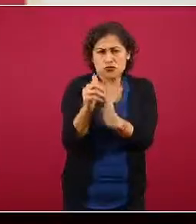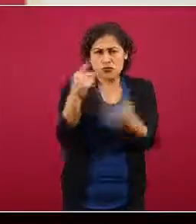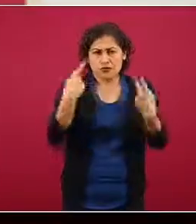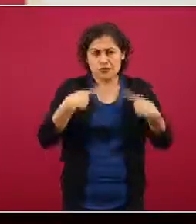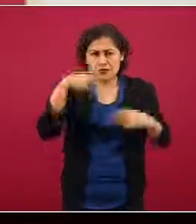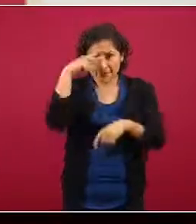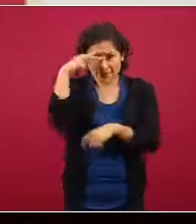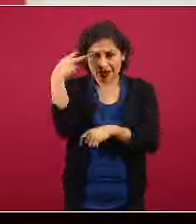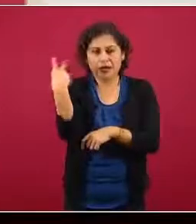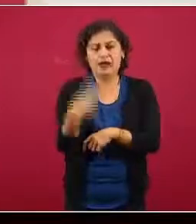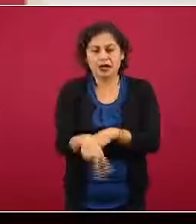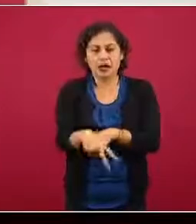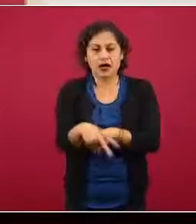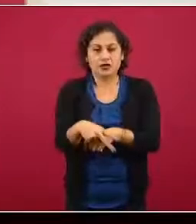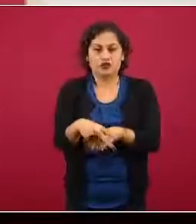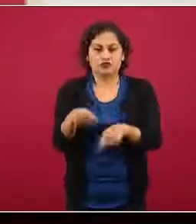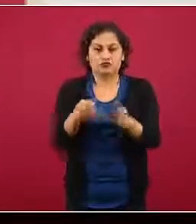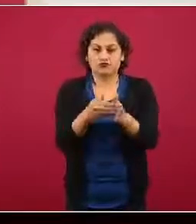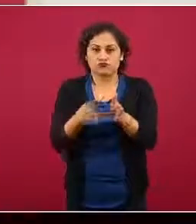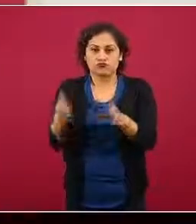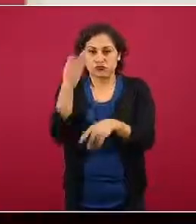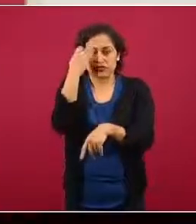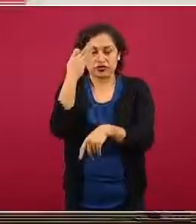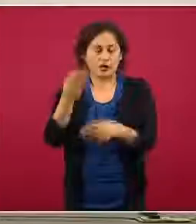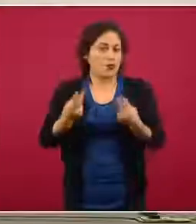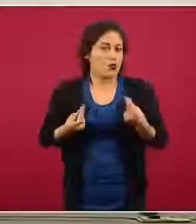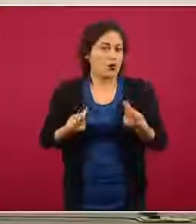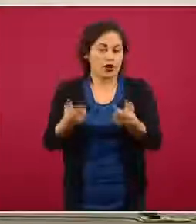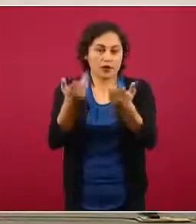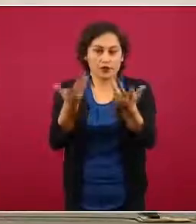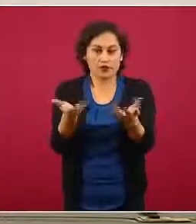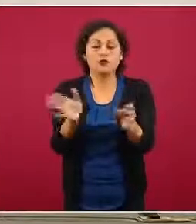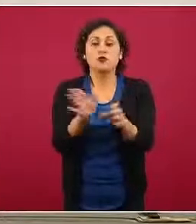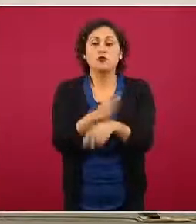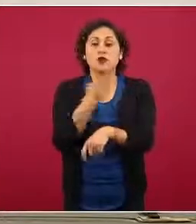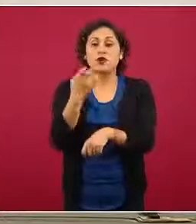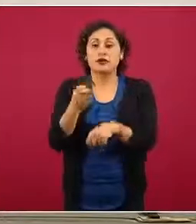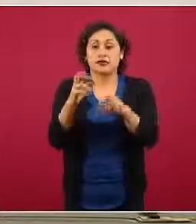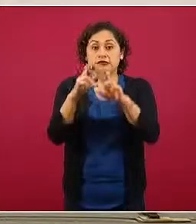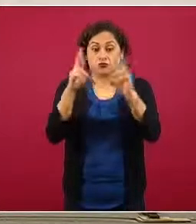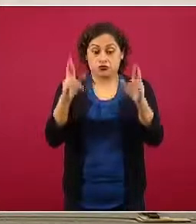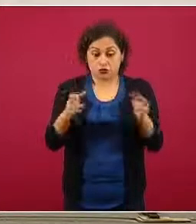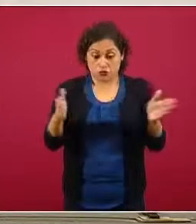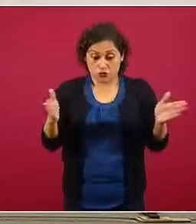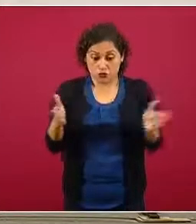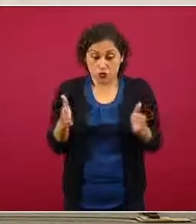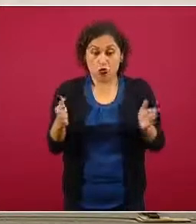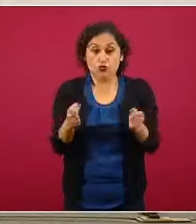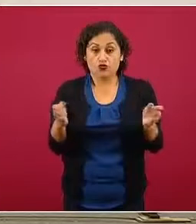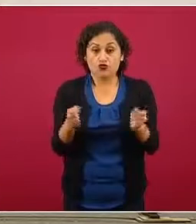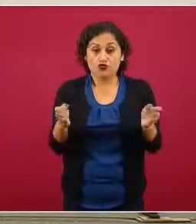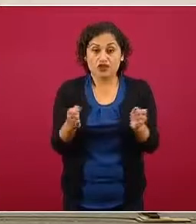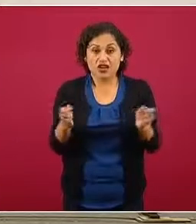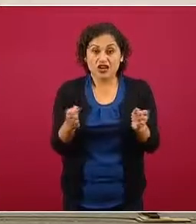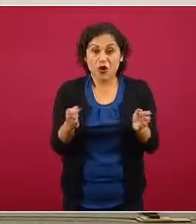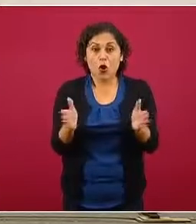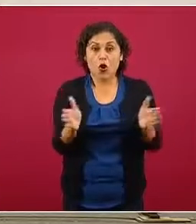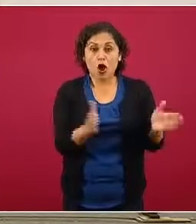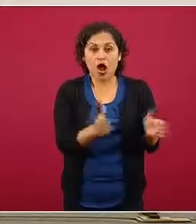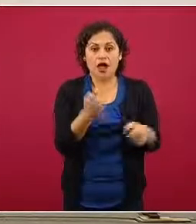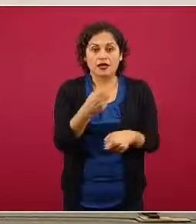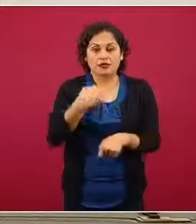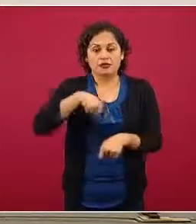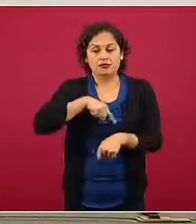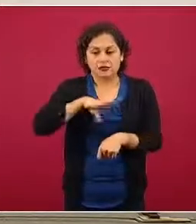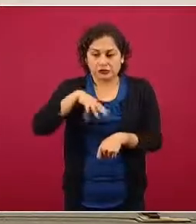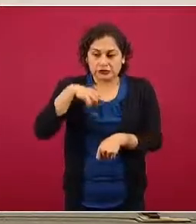y mexicanos en el menor tiempo posible. Entonces, la red de frío es un reto en el que estamos